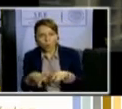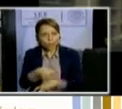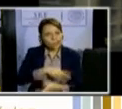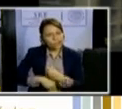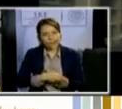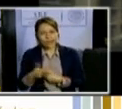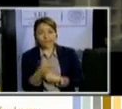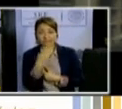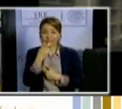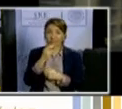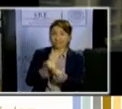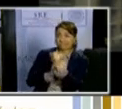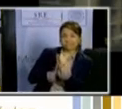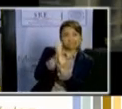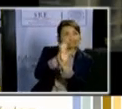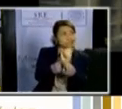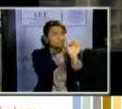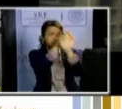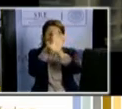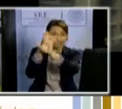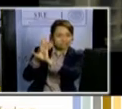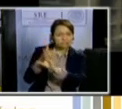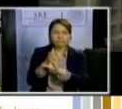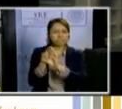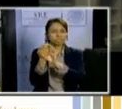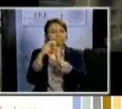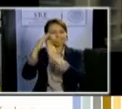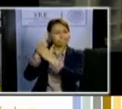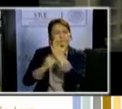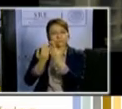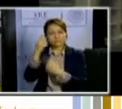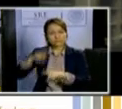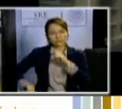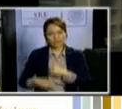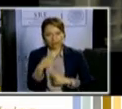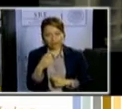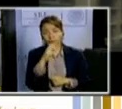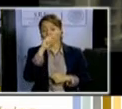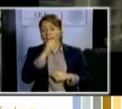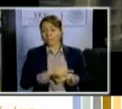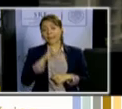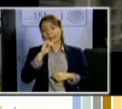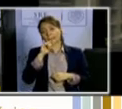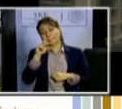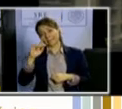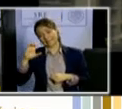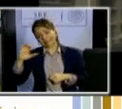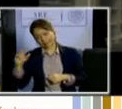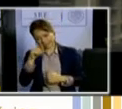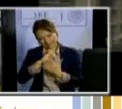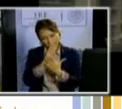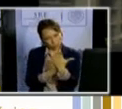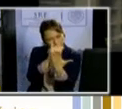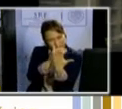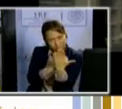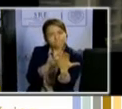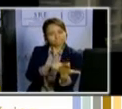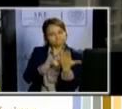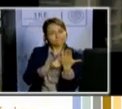daño. Hay también una renovada sensación de urgencia, en parte por el quinto reporte del IPCC y en parte porque